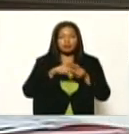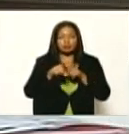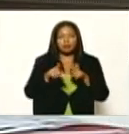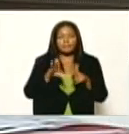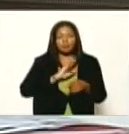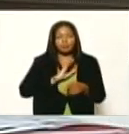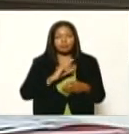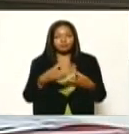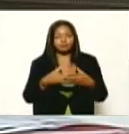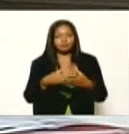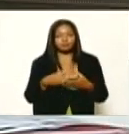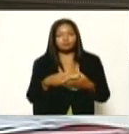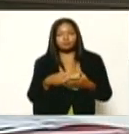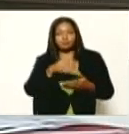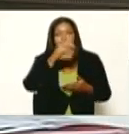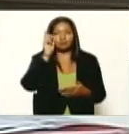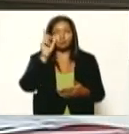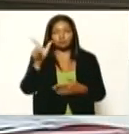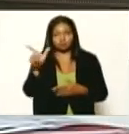dentro del partido, ¿no?